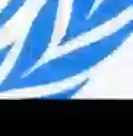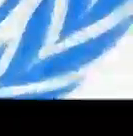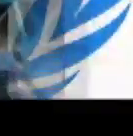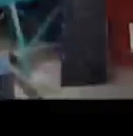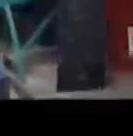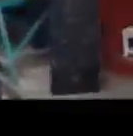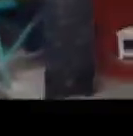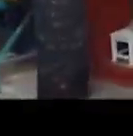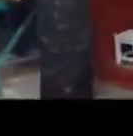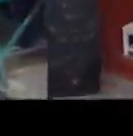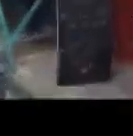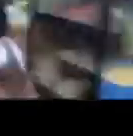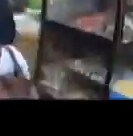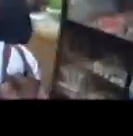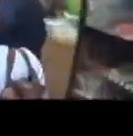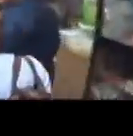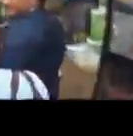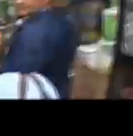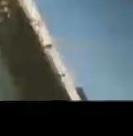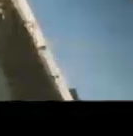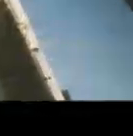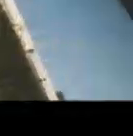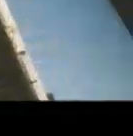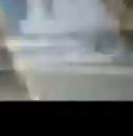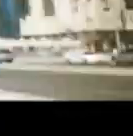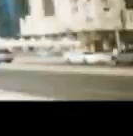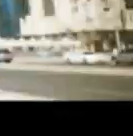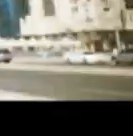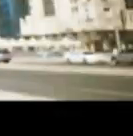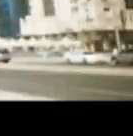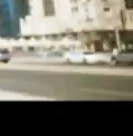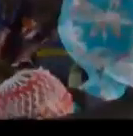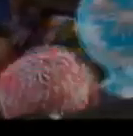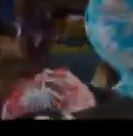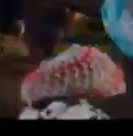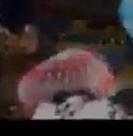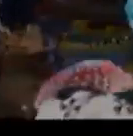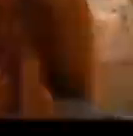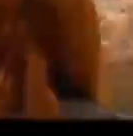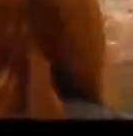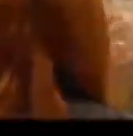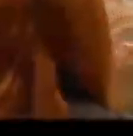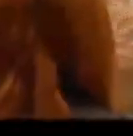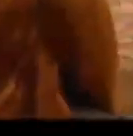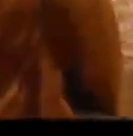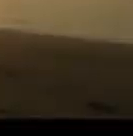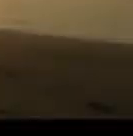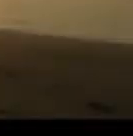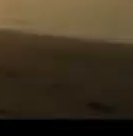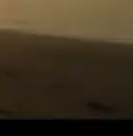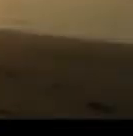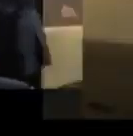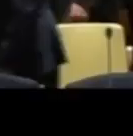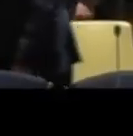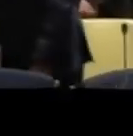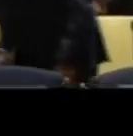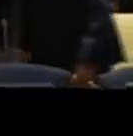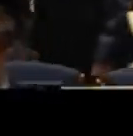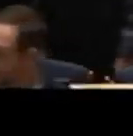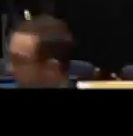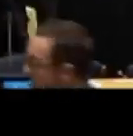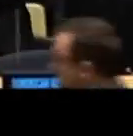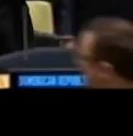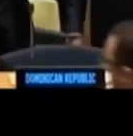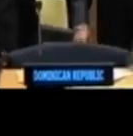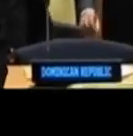Unidas, conformada por 134 países de Asia, Pacífico, África, América Latina y el Caribe. El